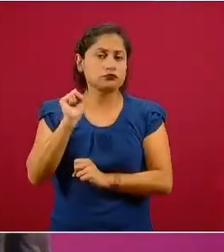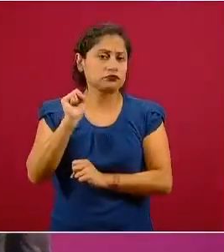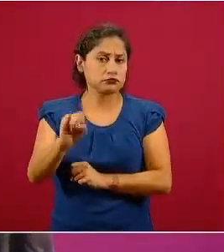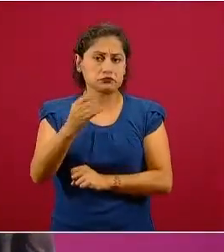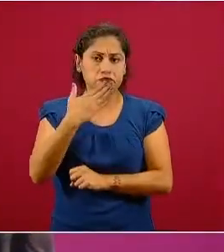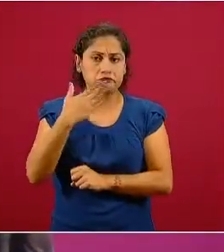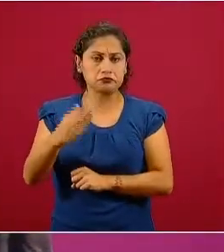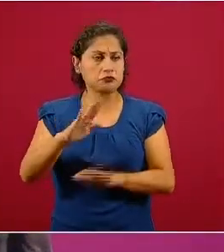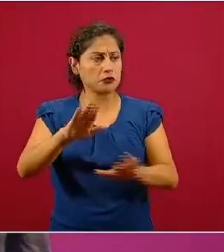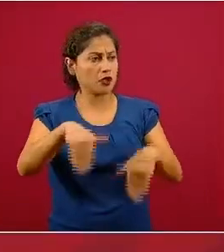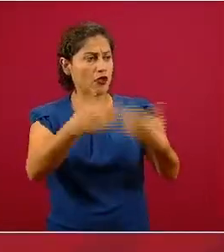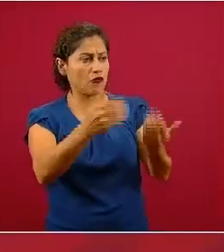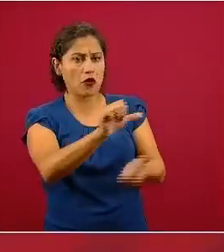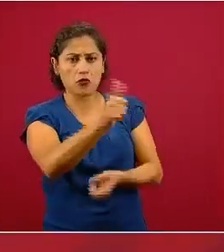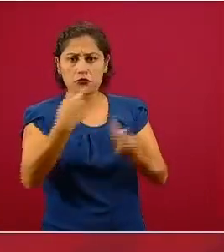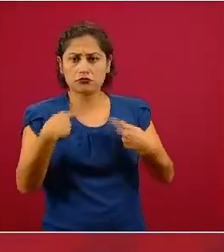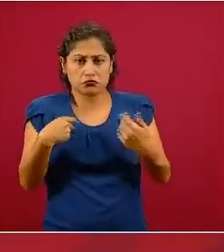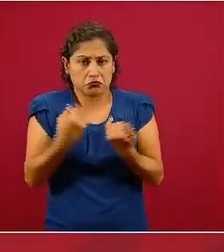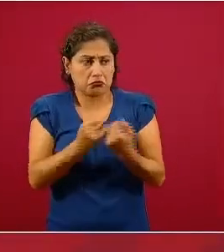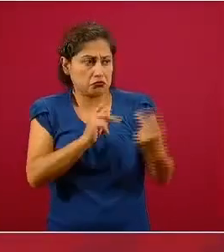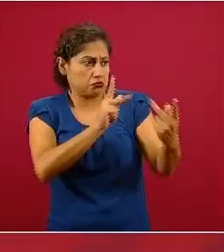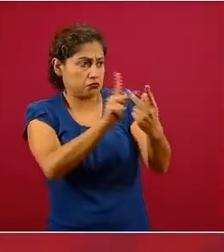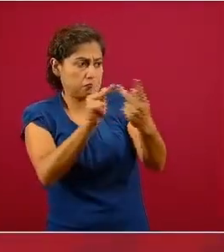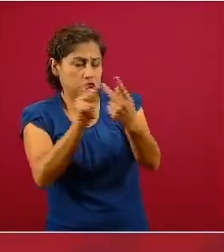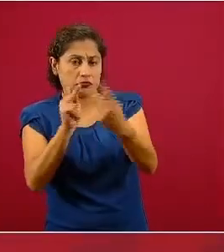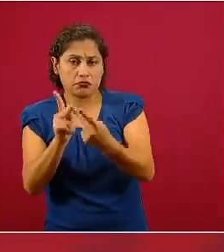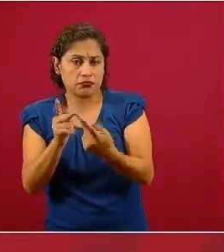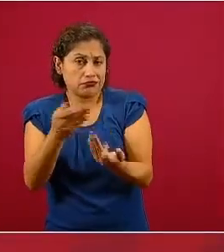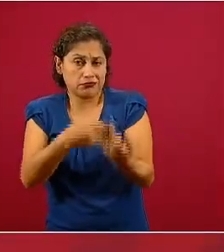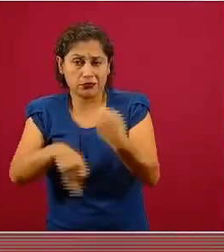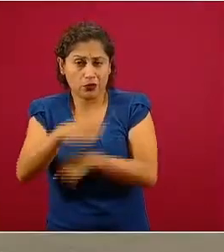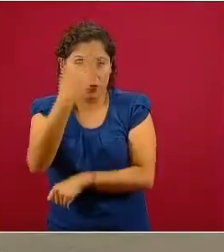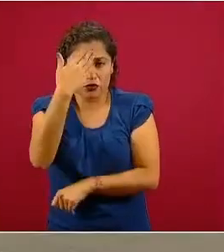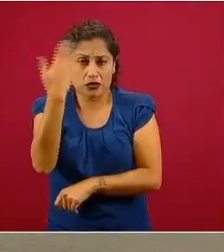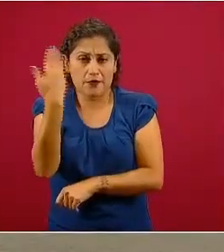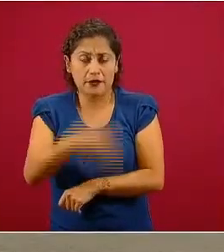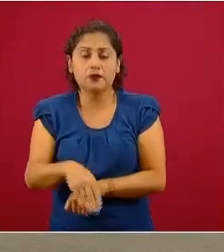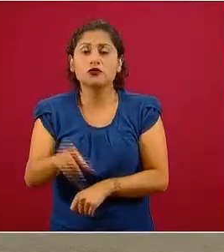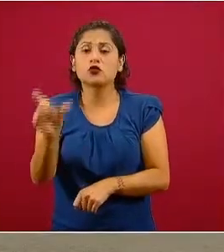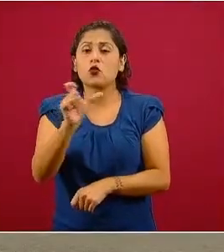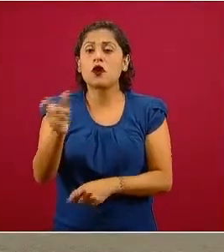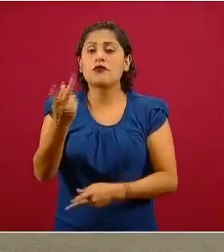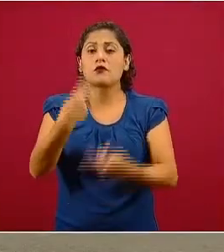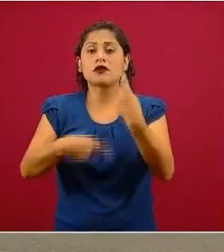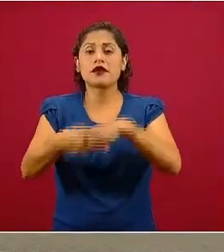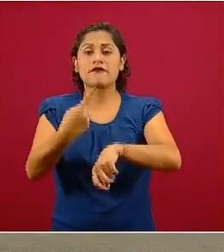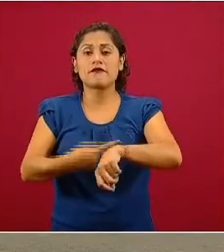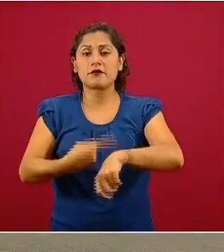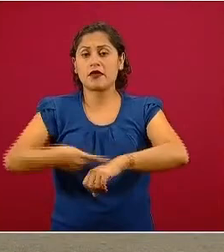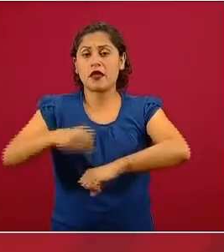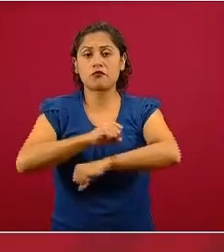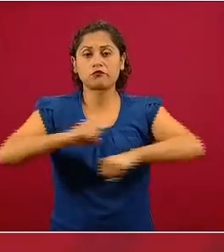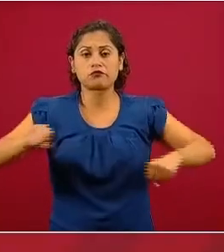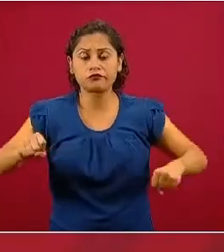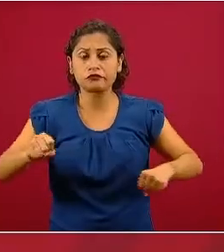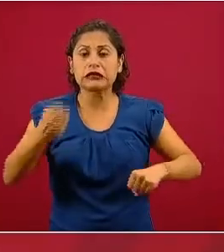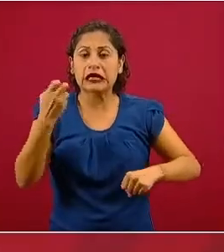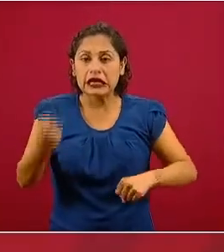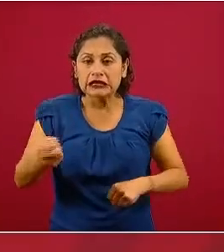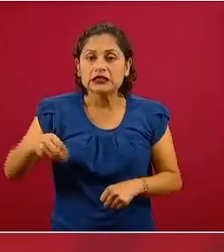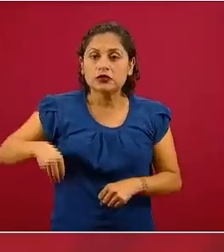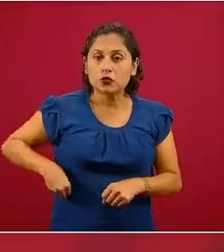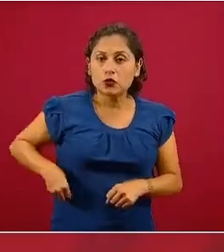sentido de que la epidemia de obesidad, sobrepeso y diabetes es la causa de la mitad de las muertes en